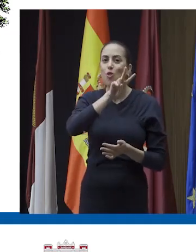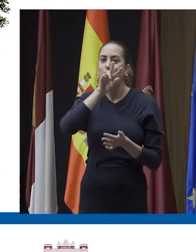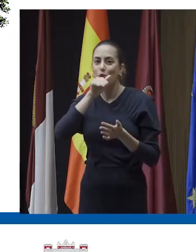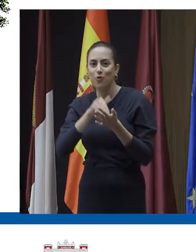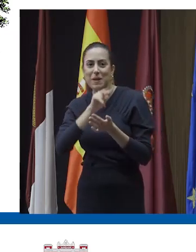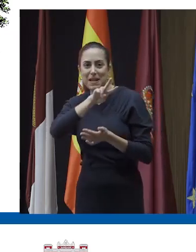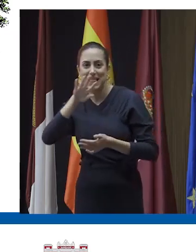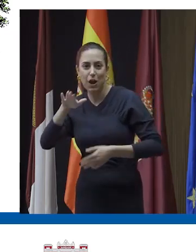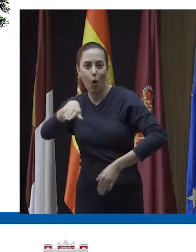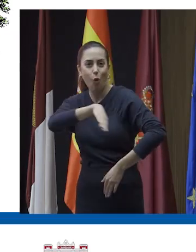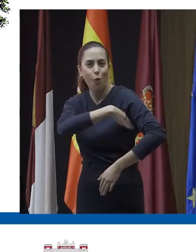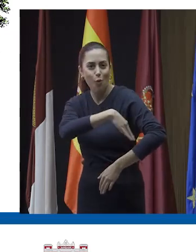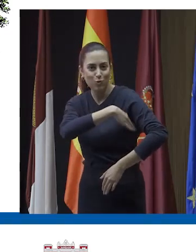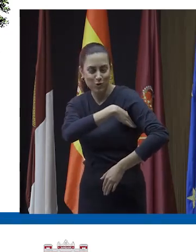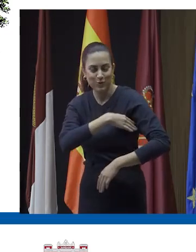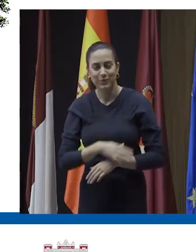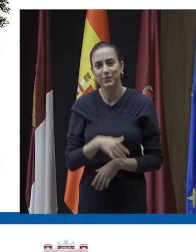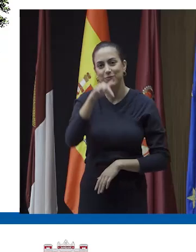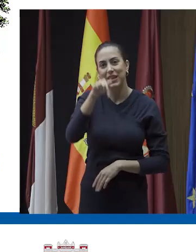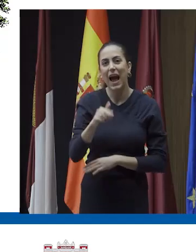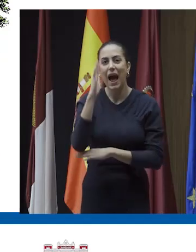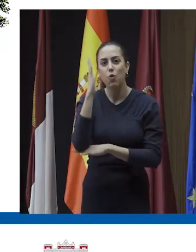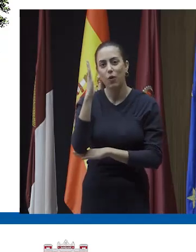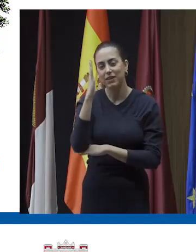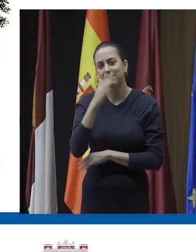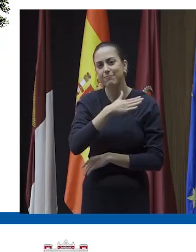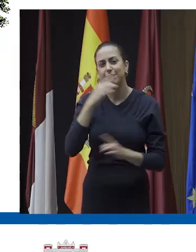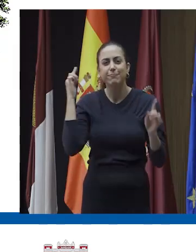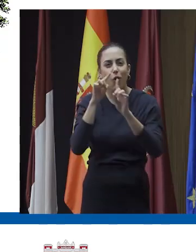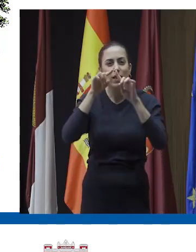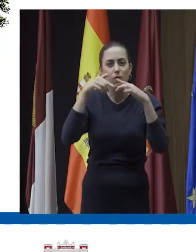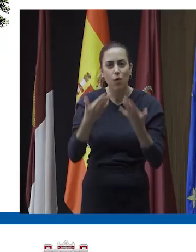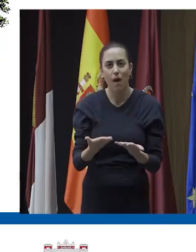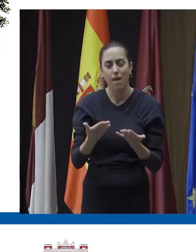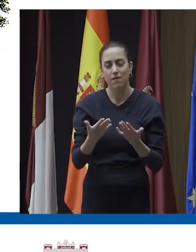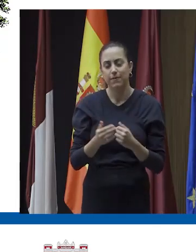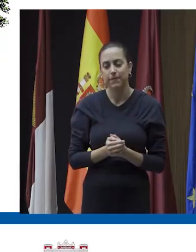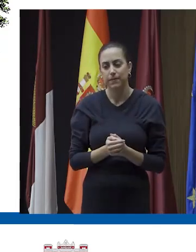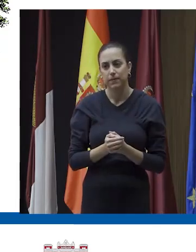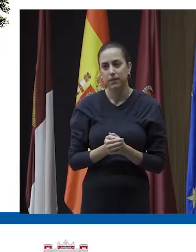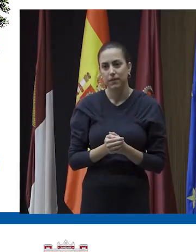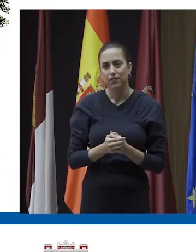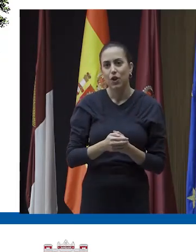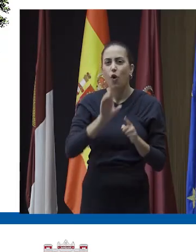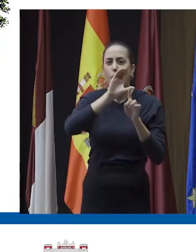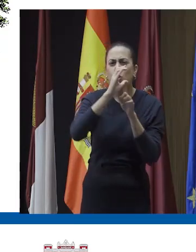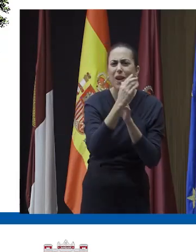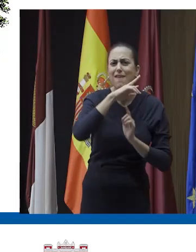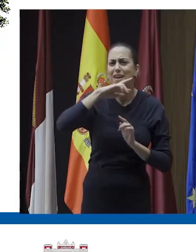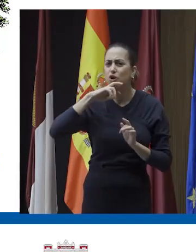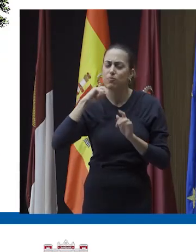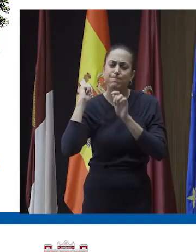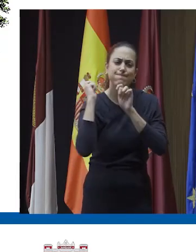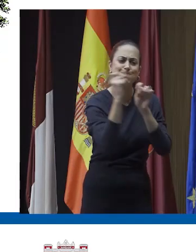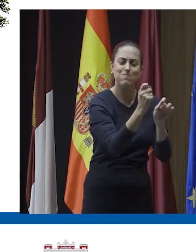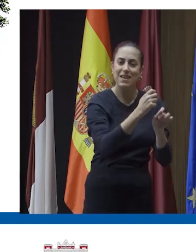2024-2025 ALUEX, con estas conferencias ALUEX ha querido poner en valor el valor de la cultura. Pues